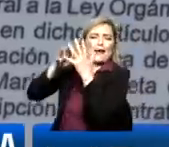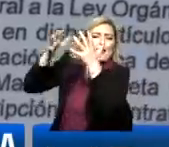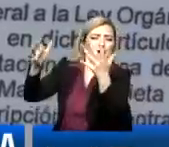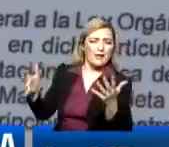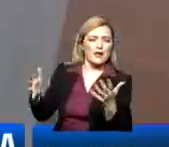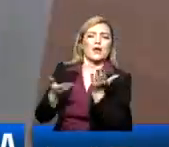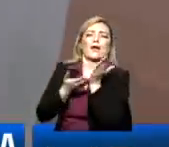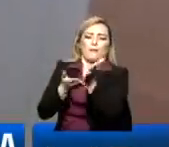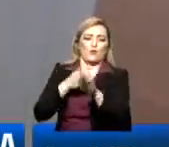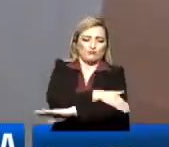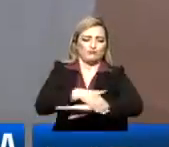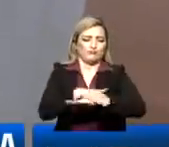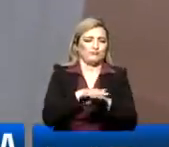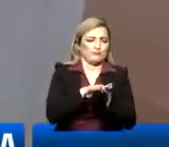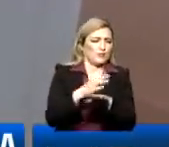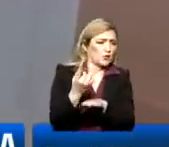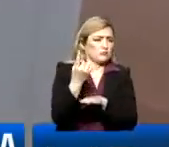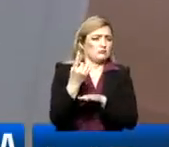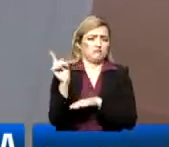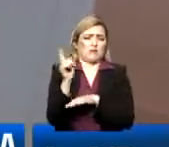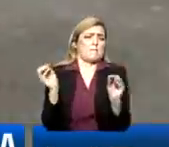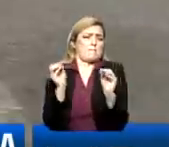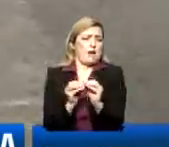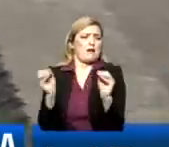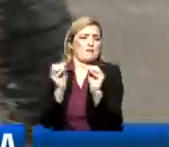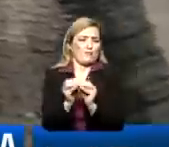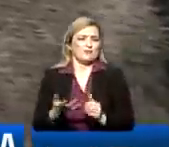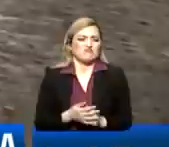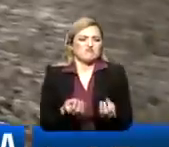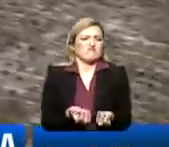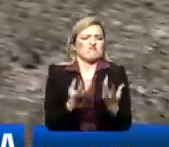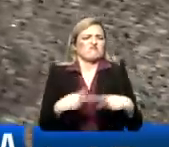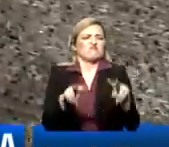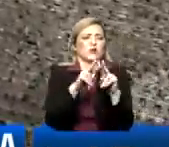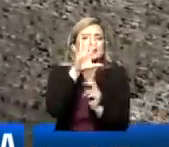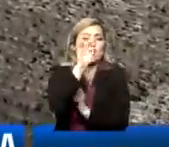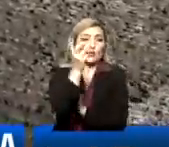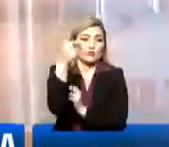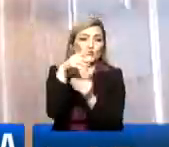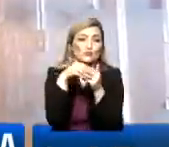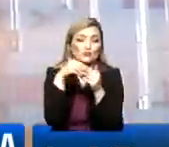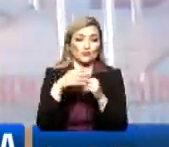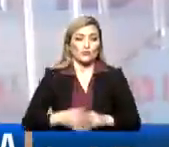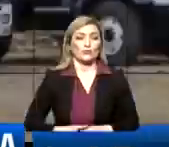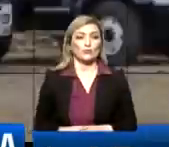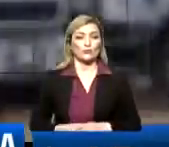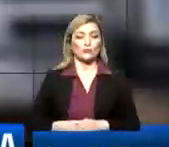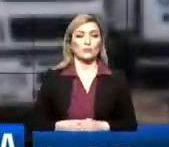la repavimentación o el alcantarillado, obras que superan los 50 millones de dólares.